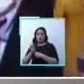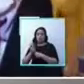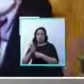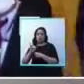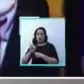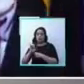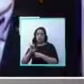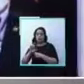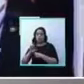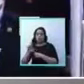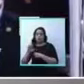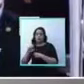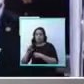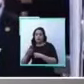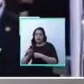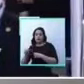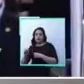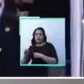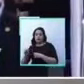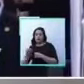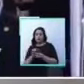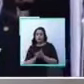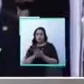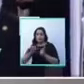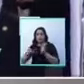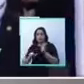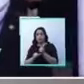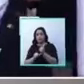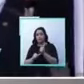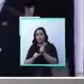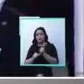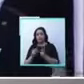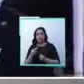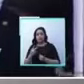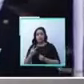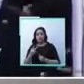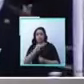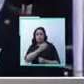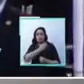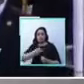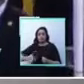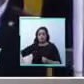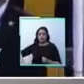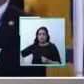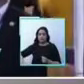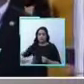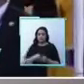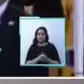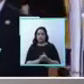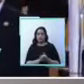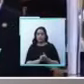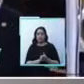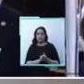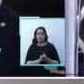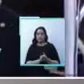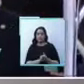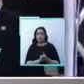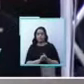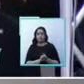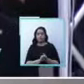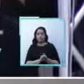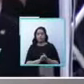que los problemas económicos no han sido resueltos, pero hay avances en otras esferas que yo creo que son significativas. Incluso la imagen de Honduras a